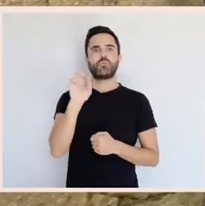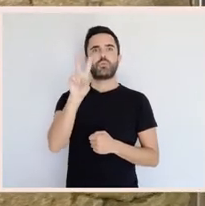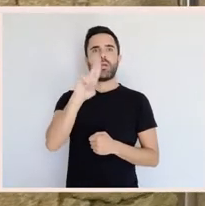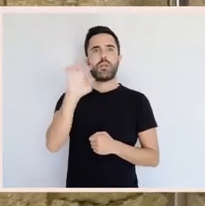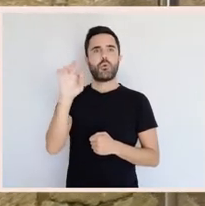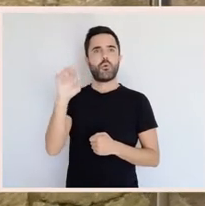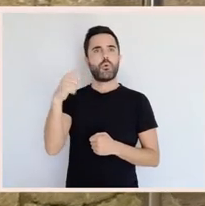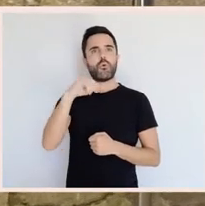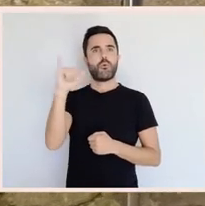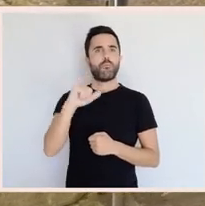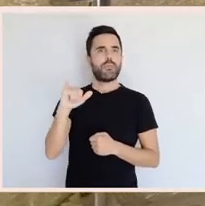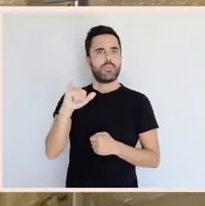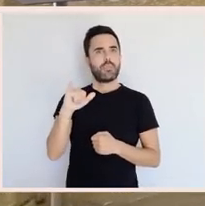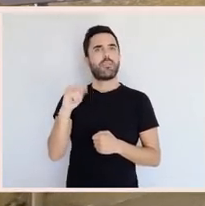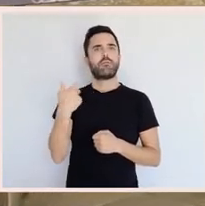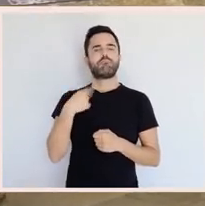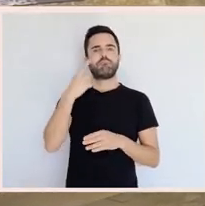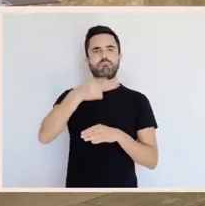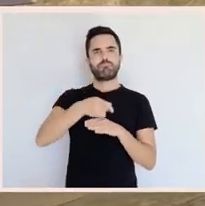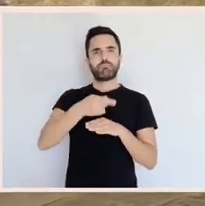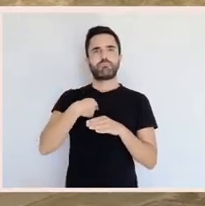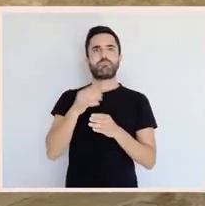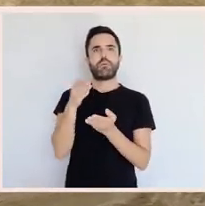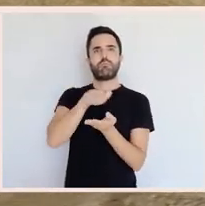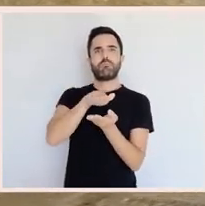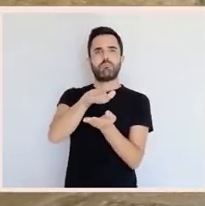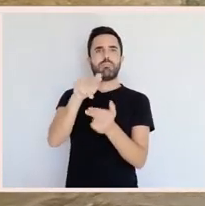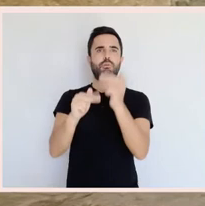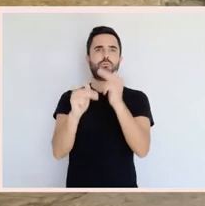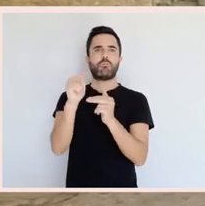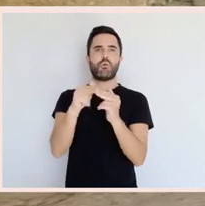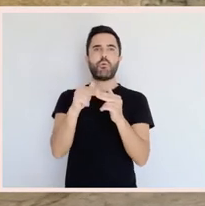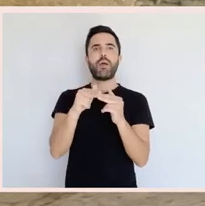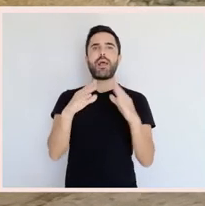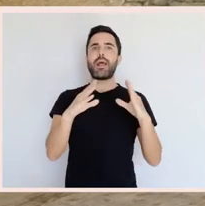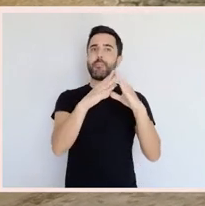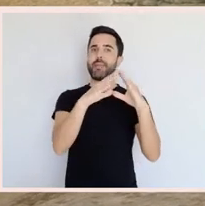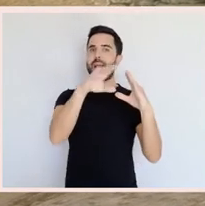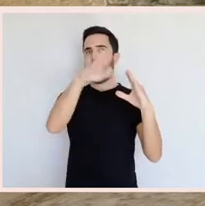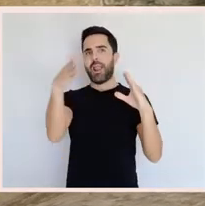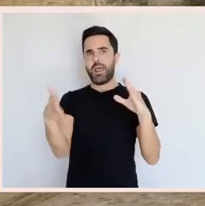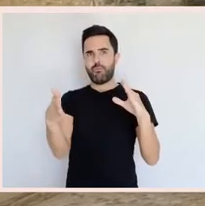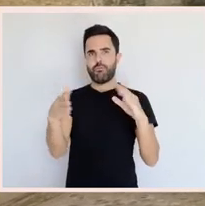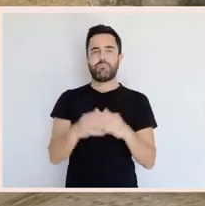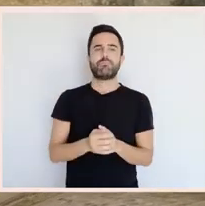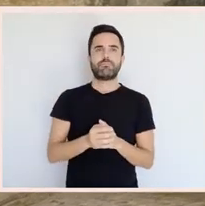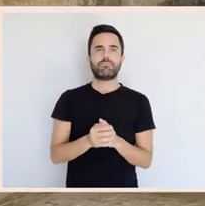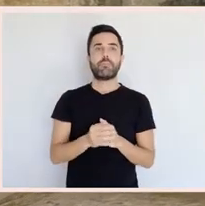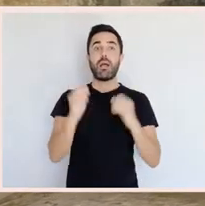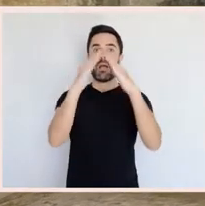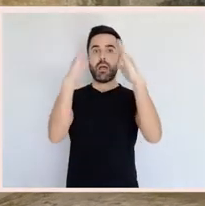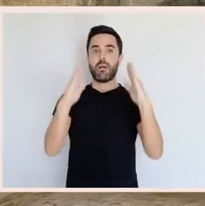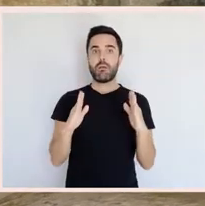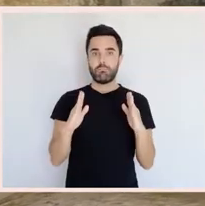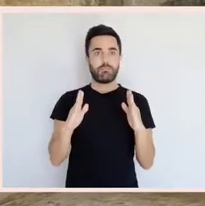Posteriormente, Suero Gómez de Sotomayor mandou construir o seu enterramento a carón da capela. Temos aquí o arcosolio